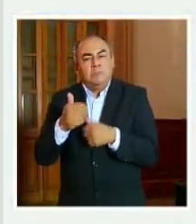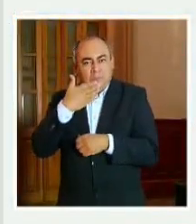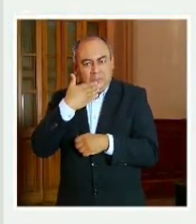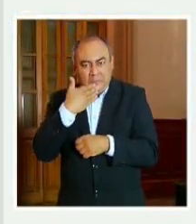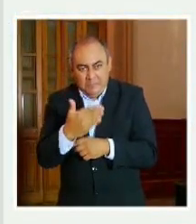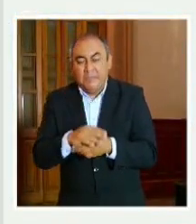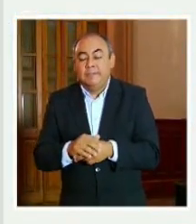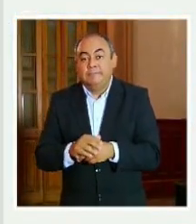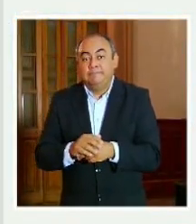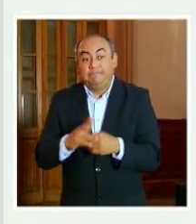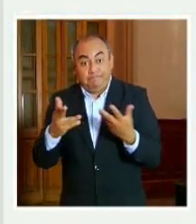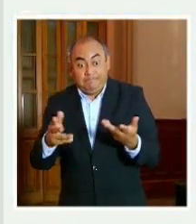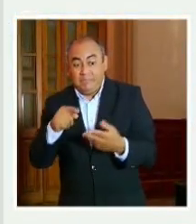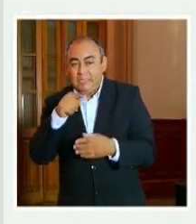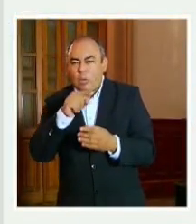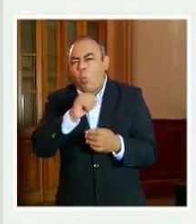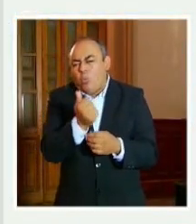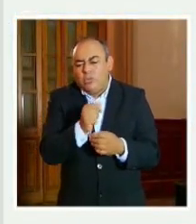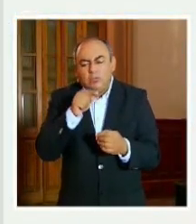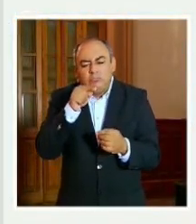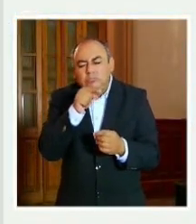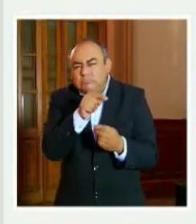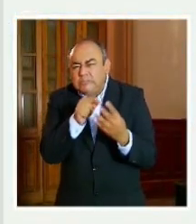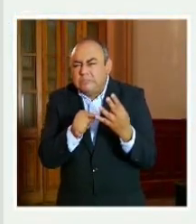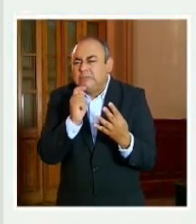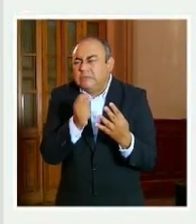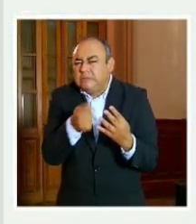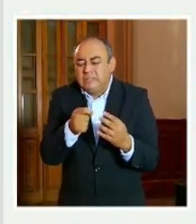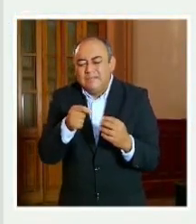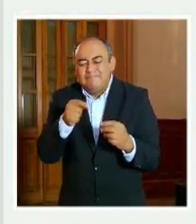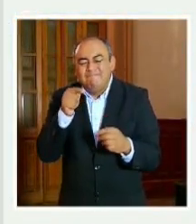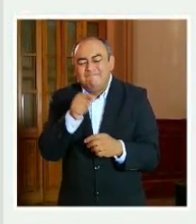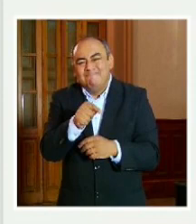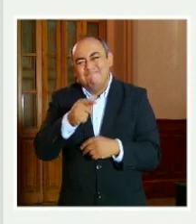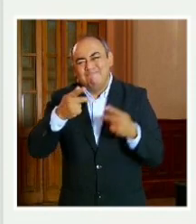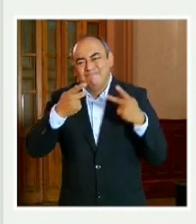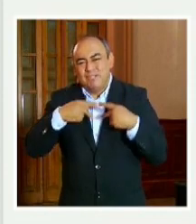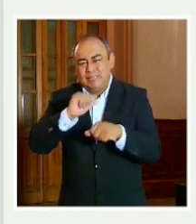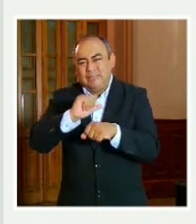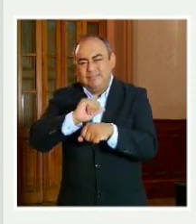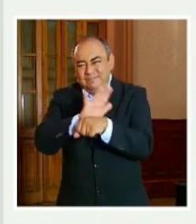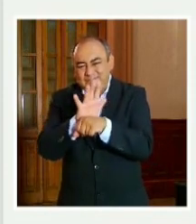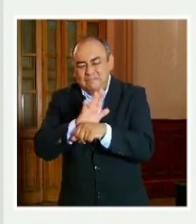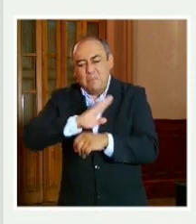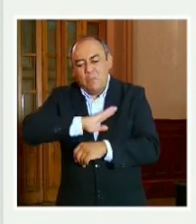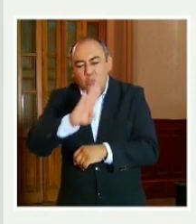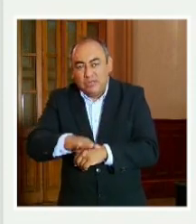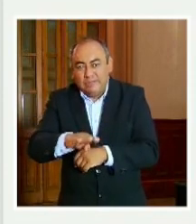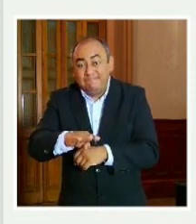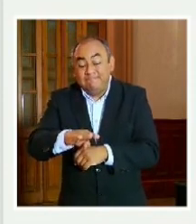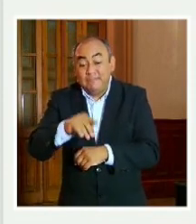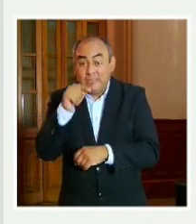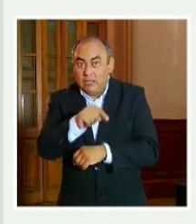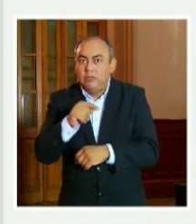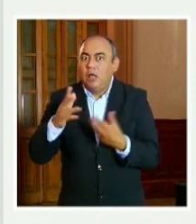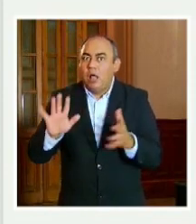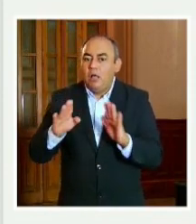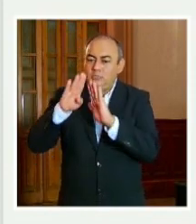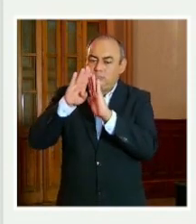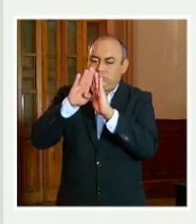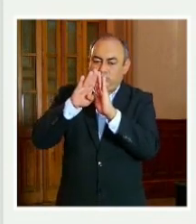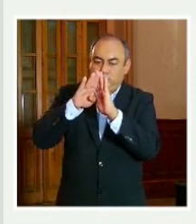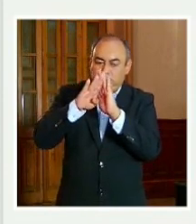más críticos es el tema de las defunciones, que empiezan a disminuir. Vamos a ver el comportamiento